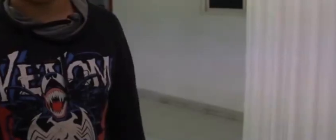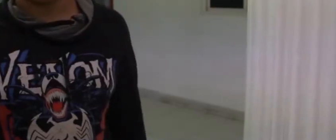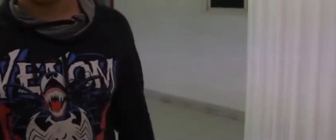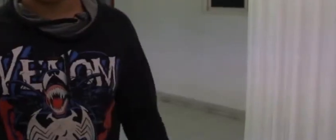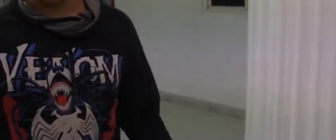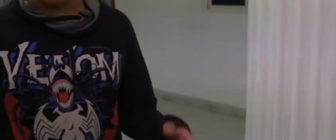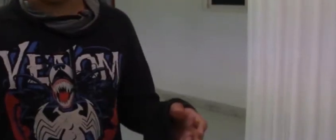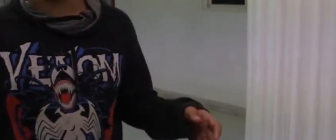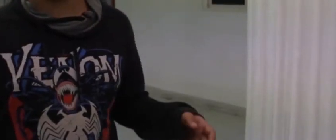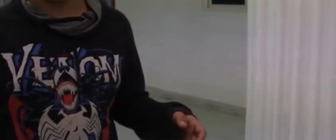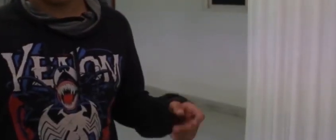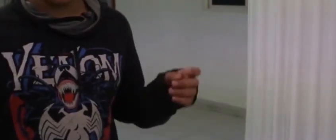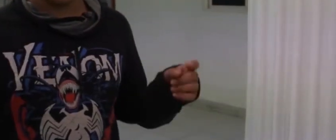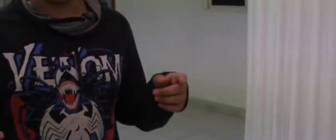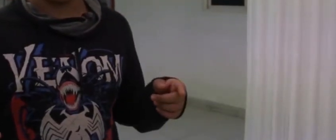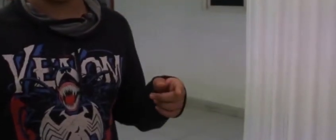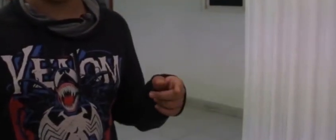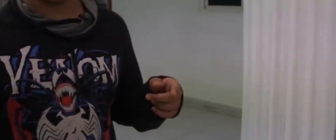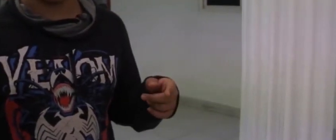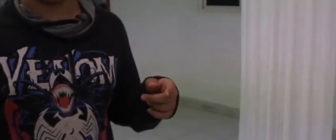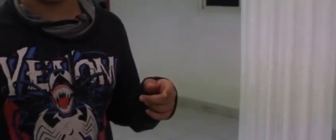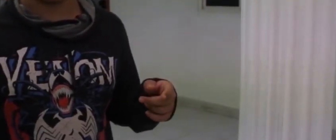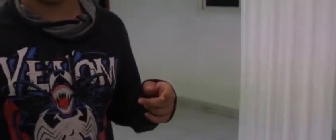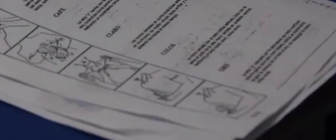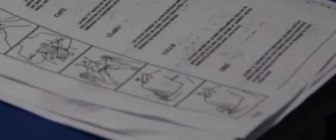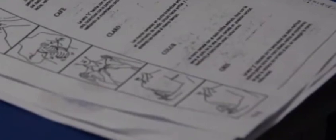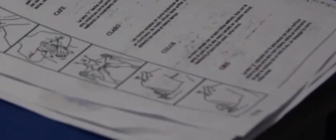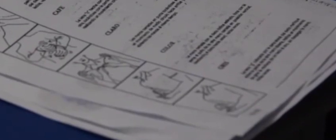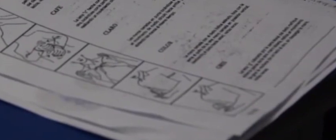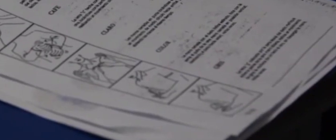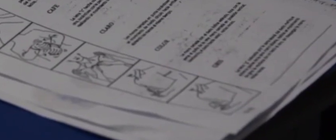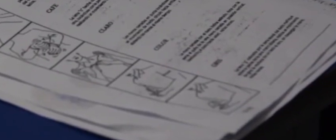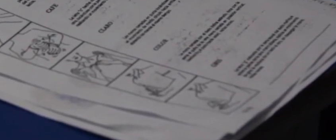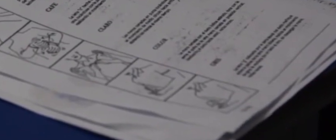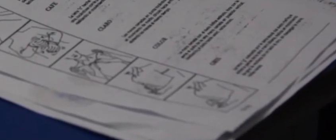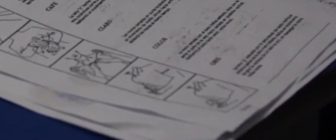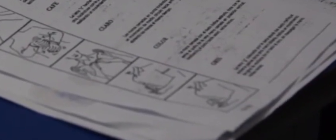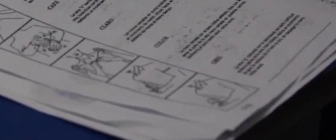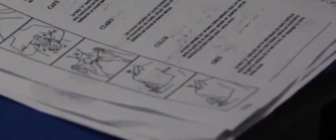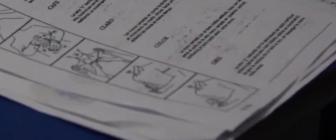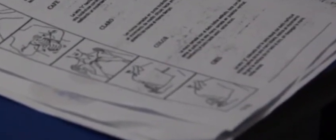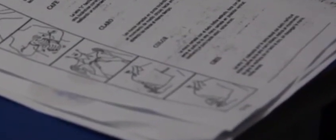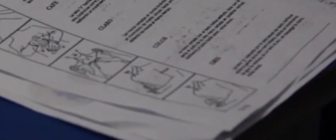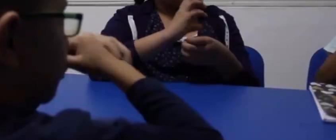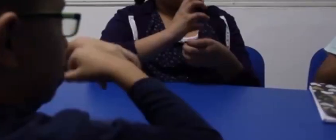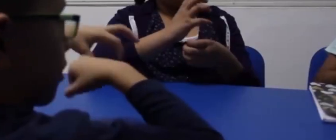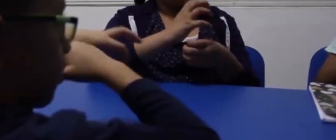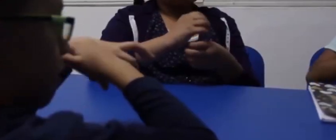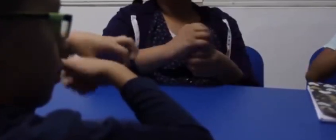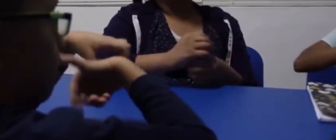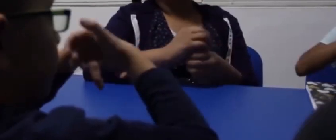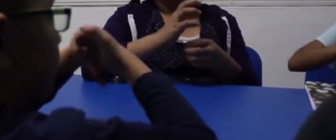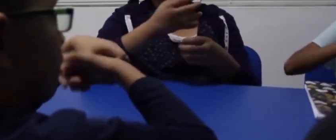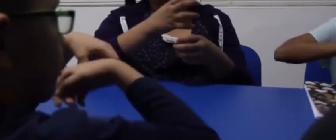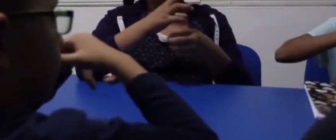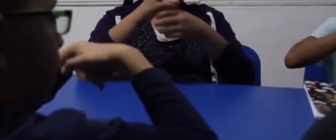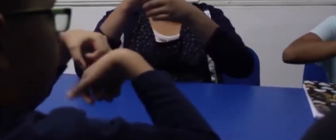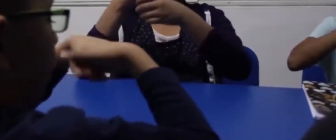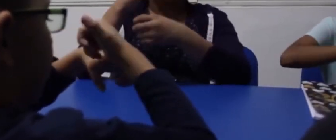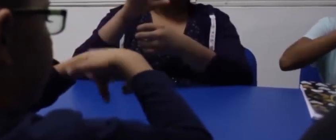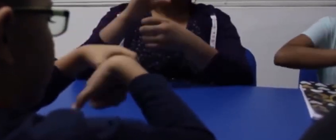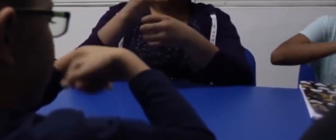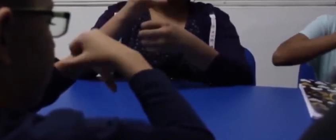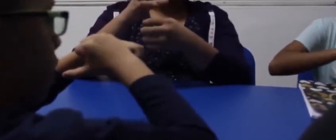a servir, pero te digo de una vez, eso te va a ayudar bastante. Entonces te recomiendo que aprendas este lenguaje, ya que aparte de que te vas a